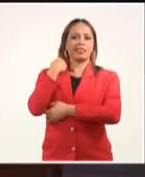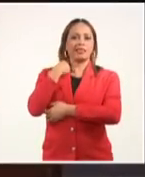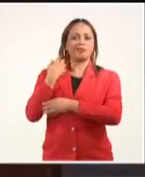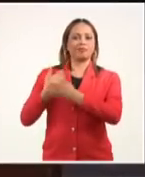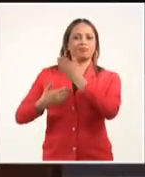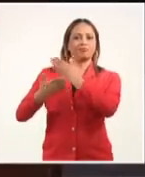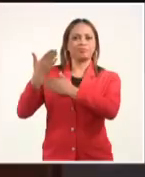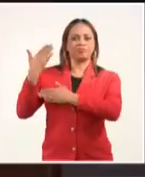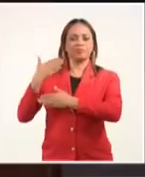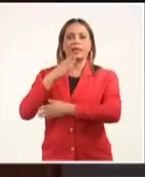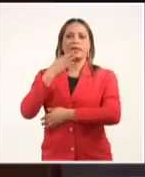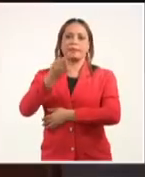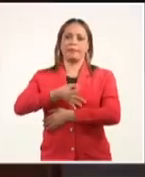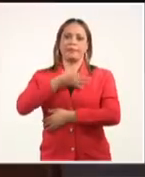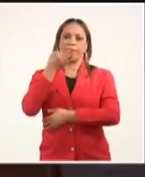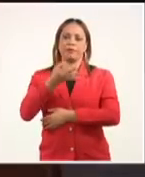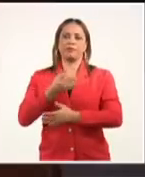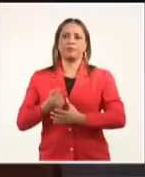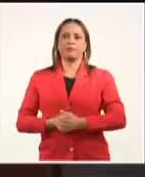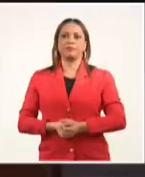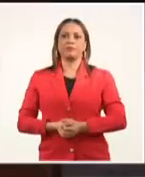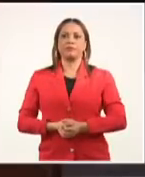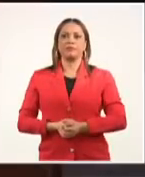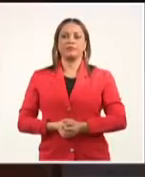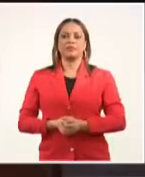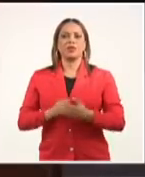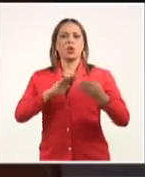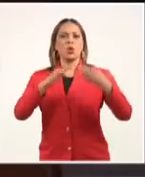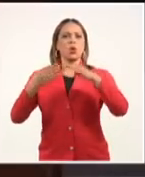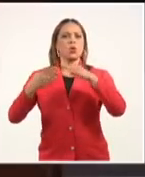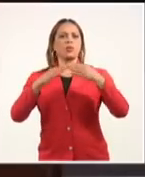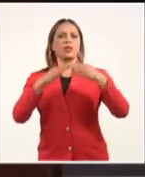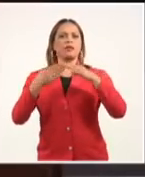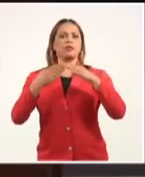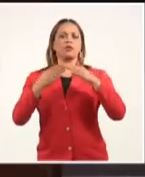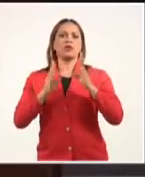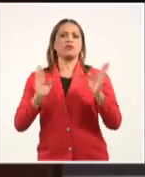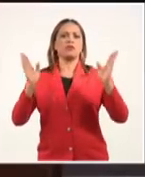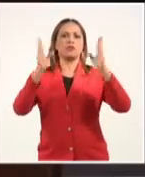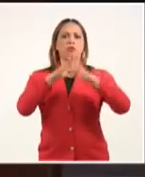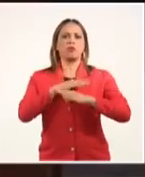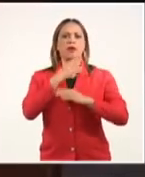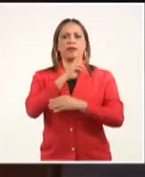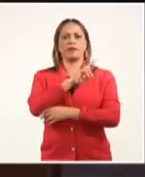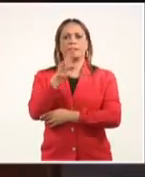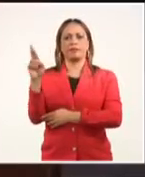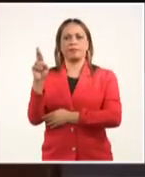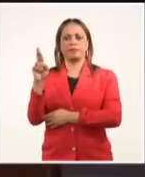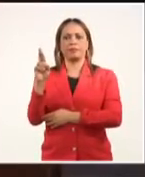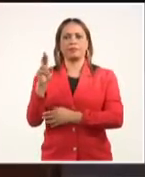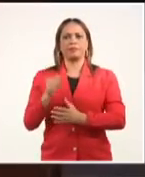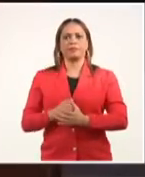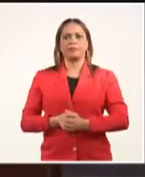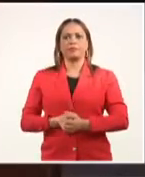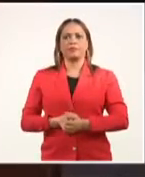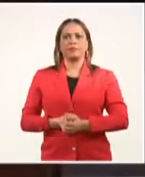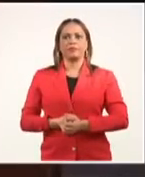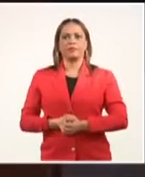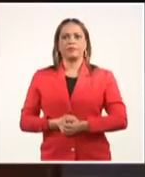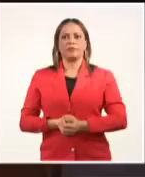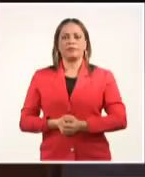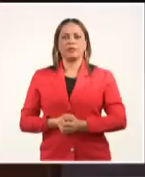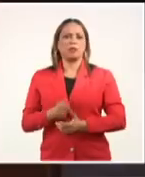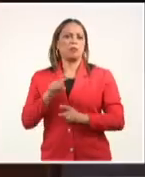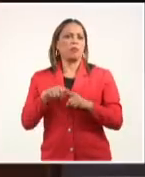cito: no hay contradicciones generacionales en la revolución por una simple